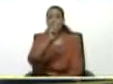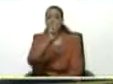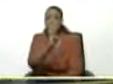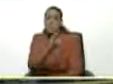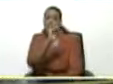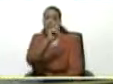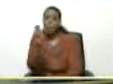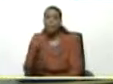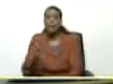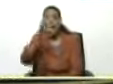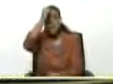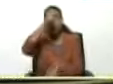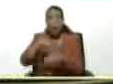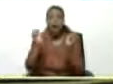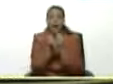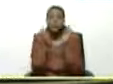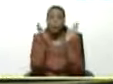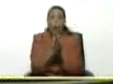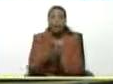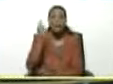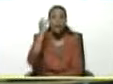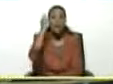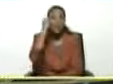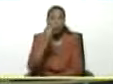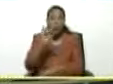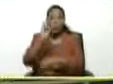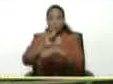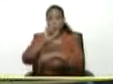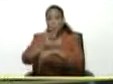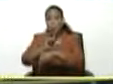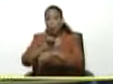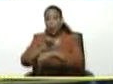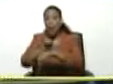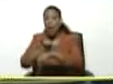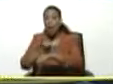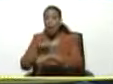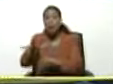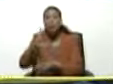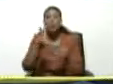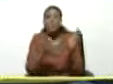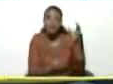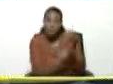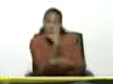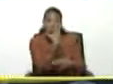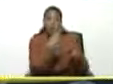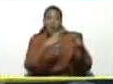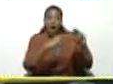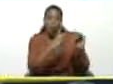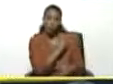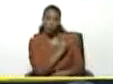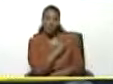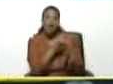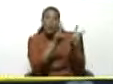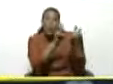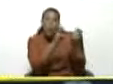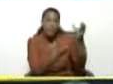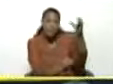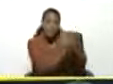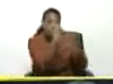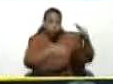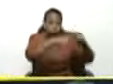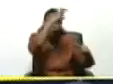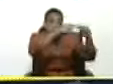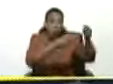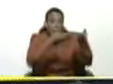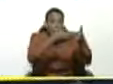anzuate y sucre porque cuando se funda un universidad nueva o un núcleo nuevo es para